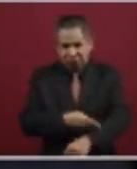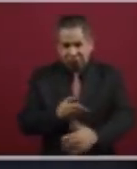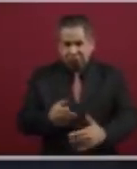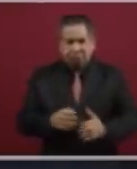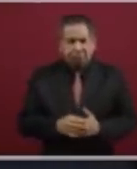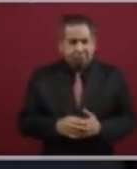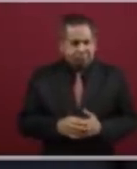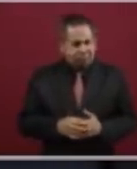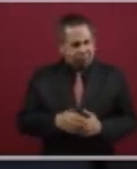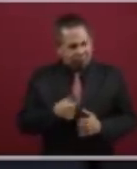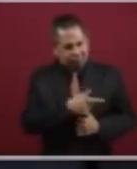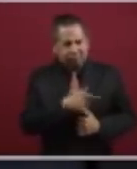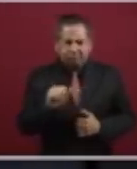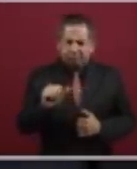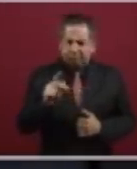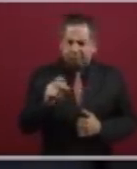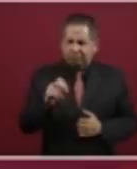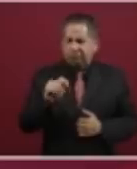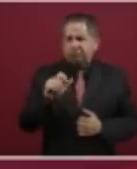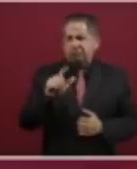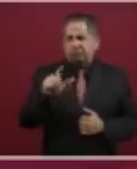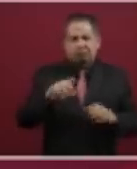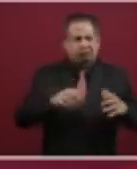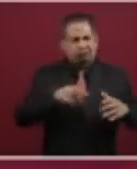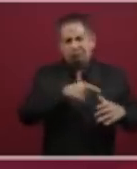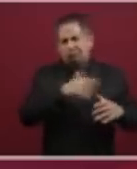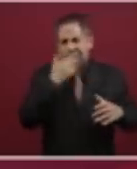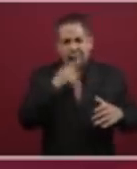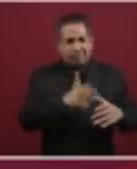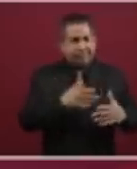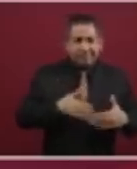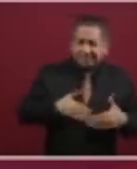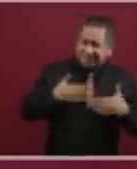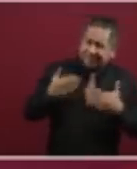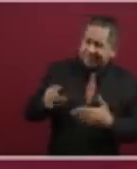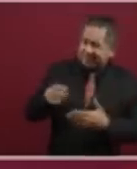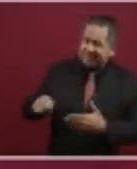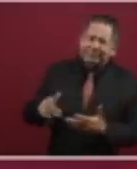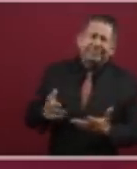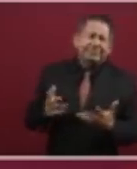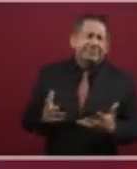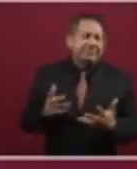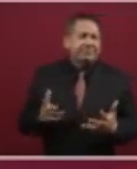el apóstol de la democracia, cómo confió en ellos?